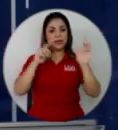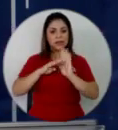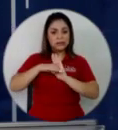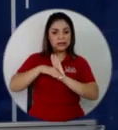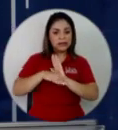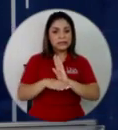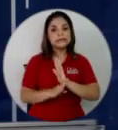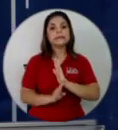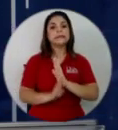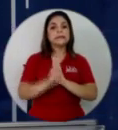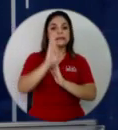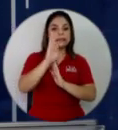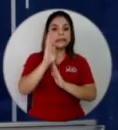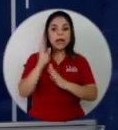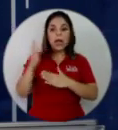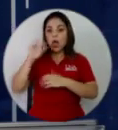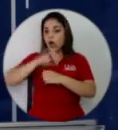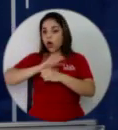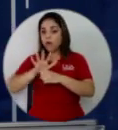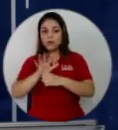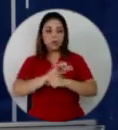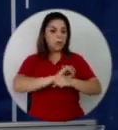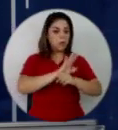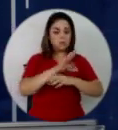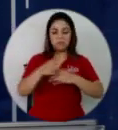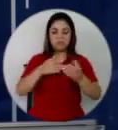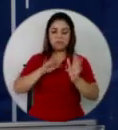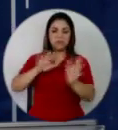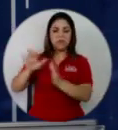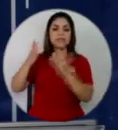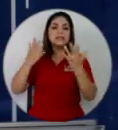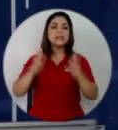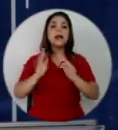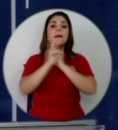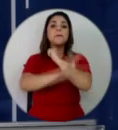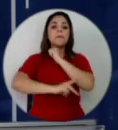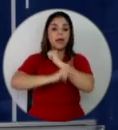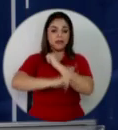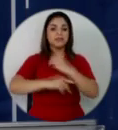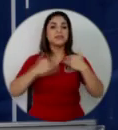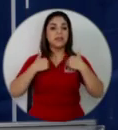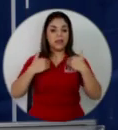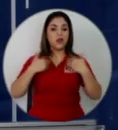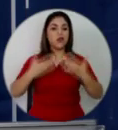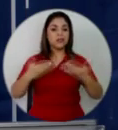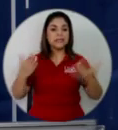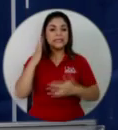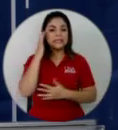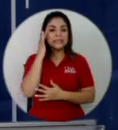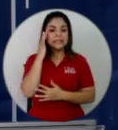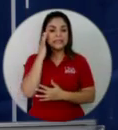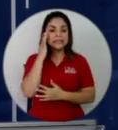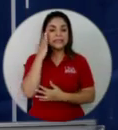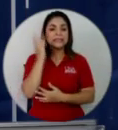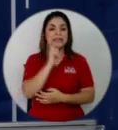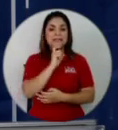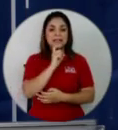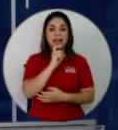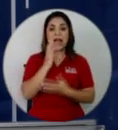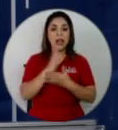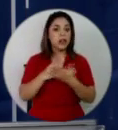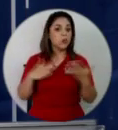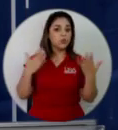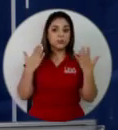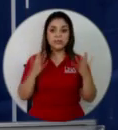situación en que está. Con COVID o sin COVID, ya el país venía experimentando situaciones preocupantes. Algunos problemas ya pueden